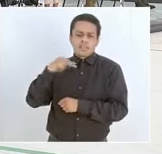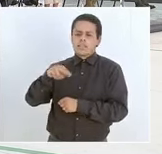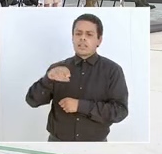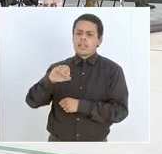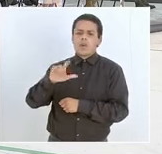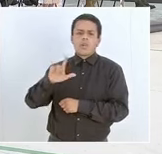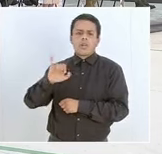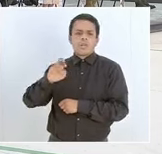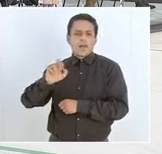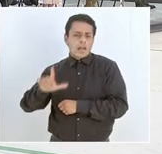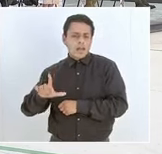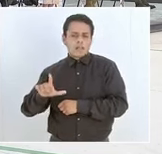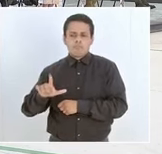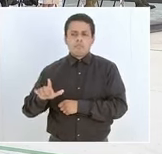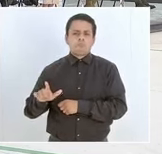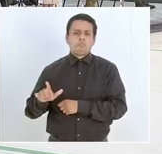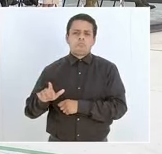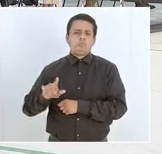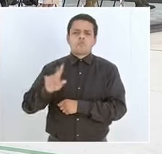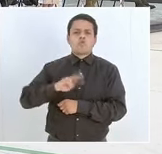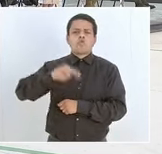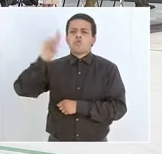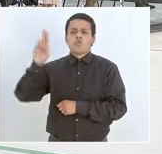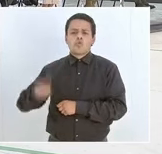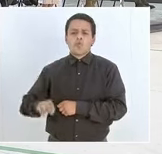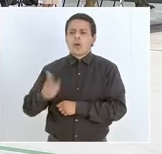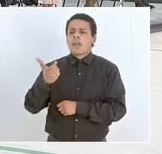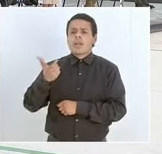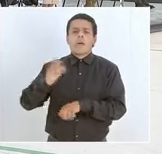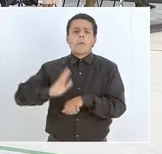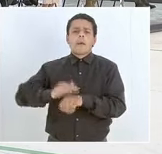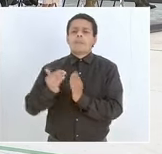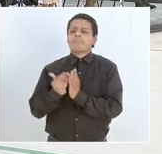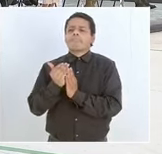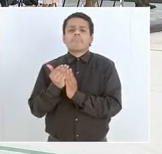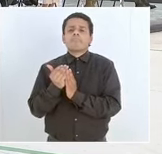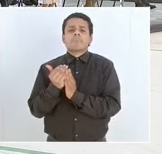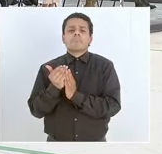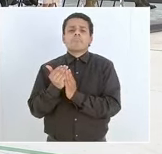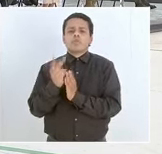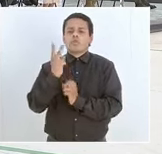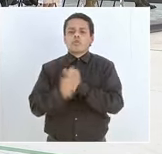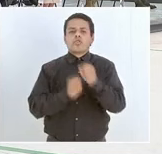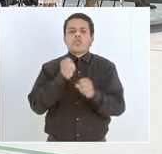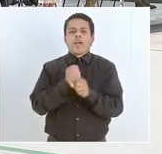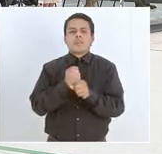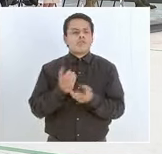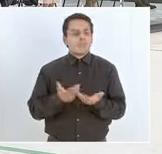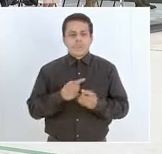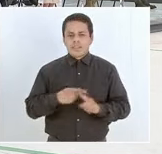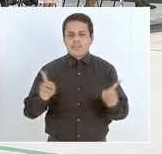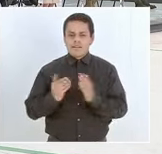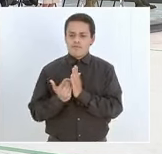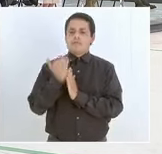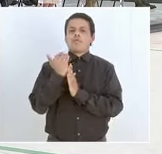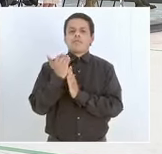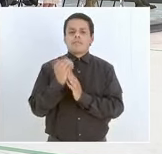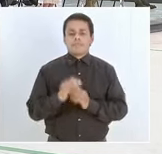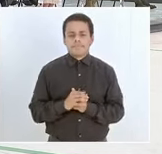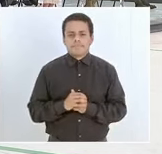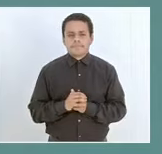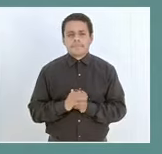neoliberal, nunca había aumentado el salario mínimo, como en estos 2 años.